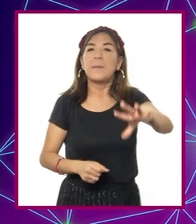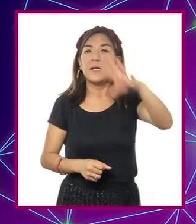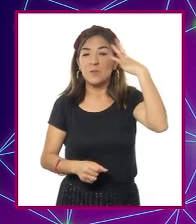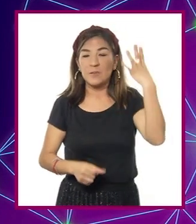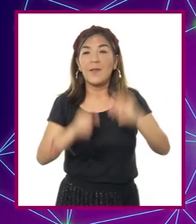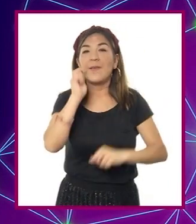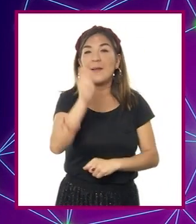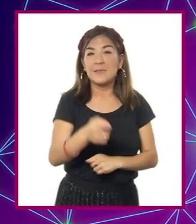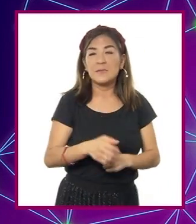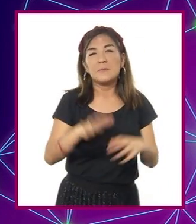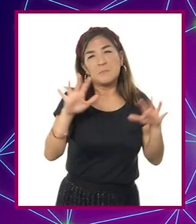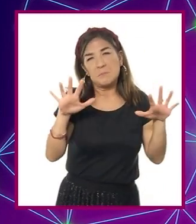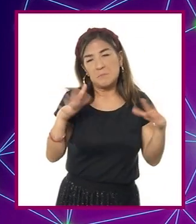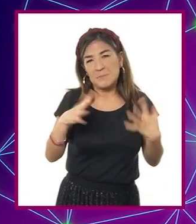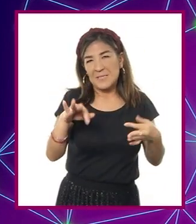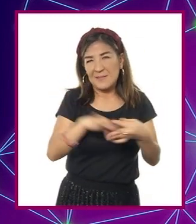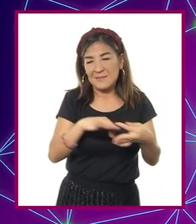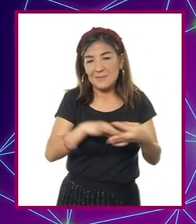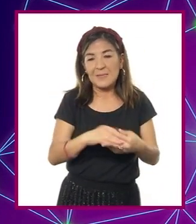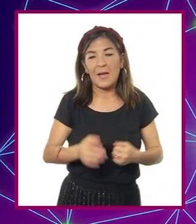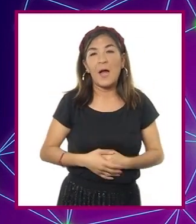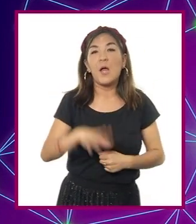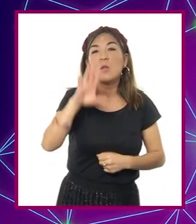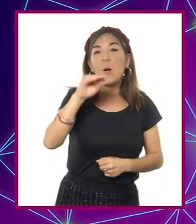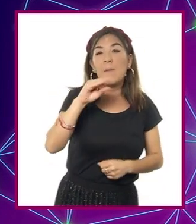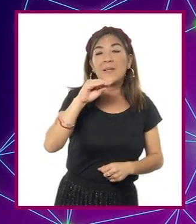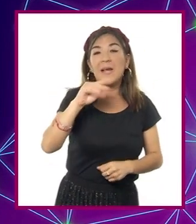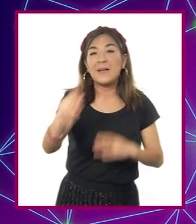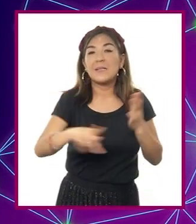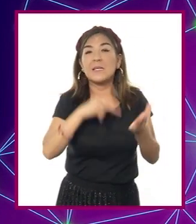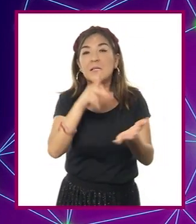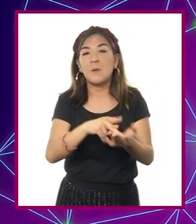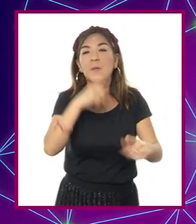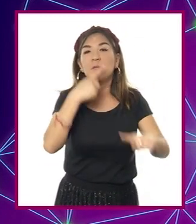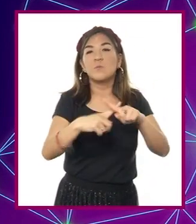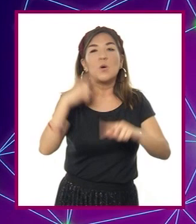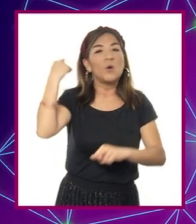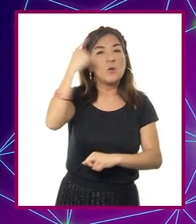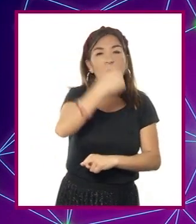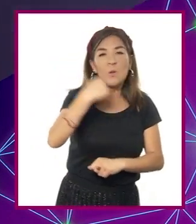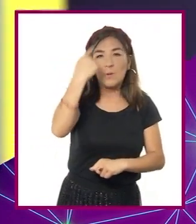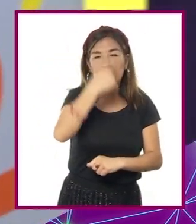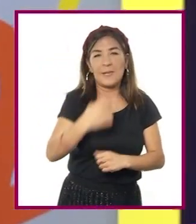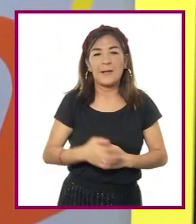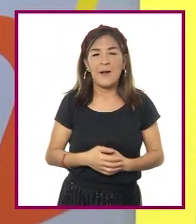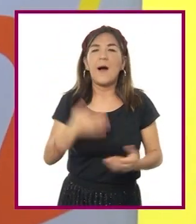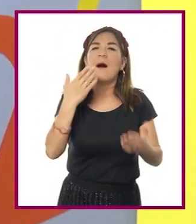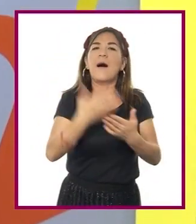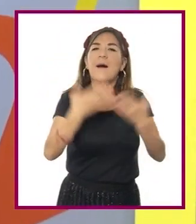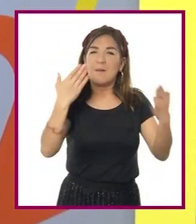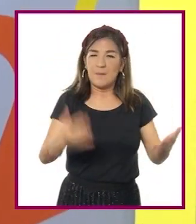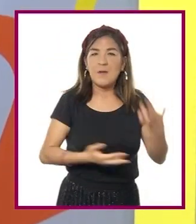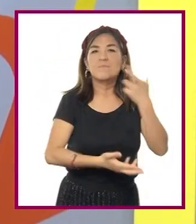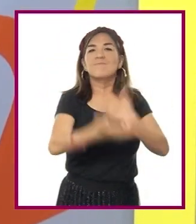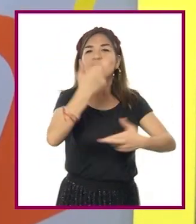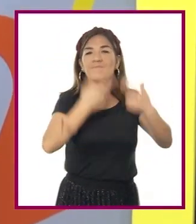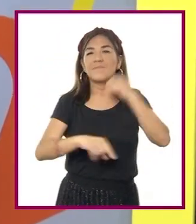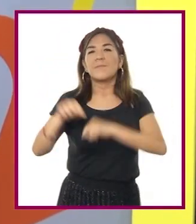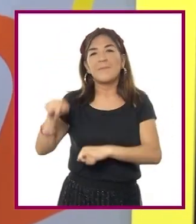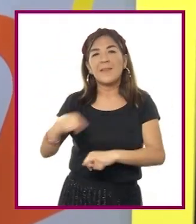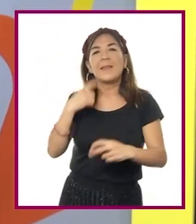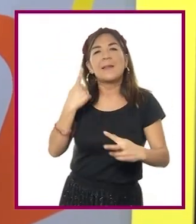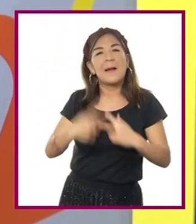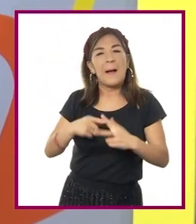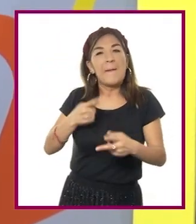una velocidad promedio de 90 kilómetros por hora. Ahora, regresen a la estimación